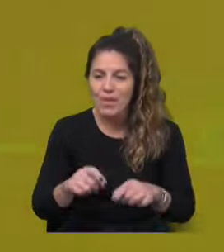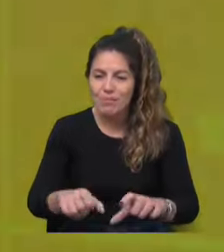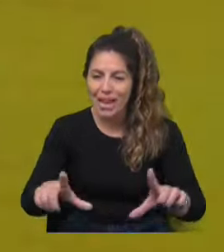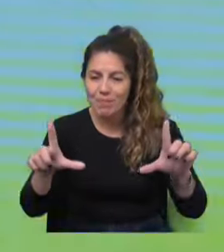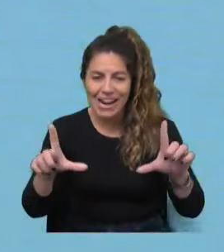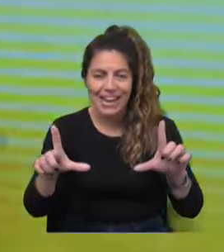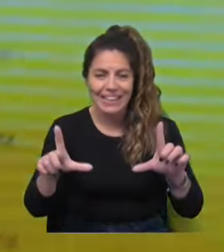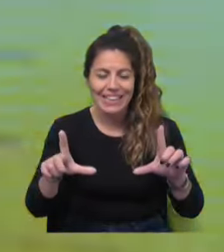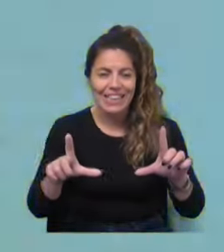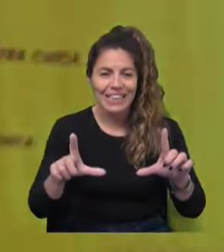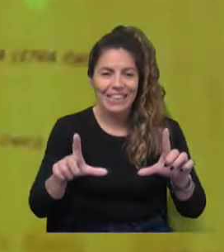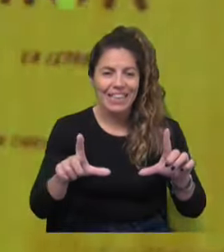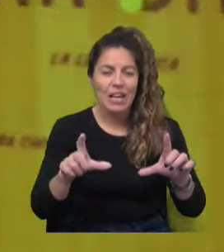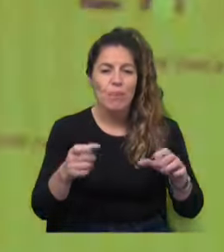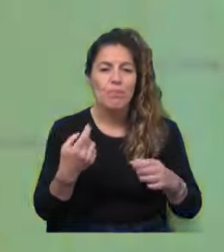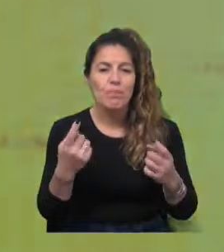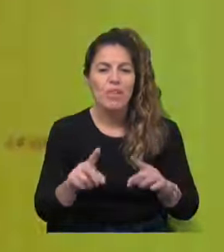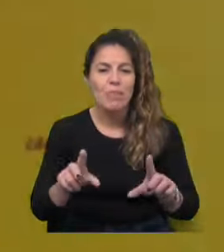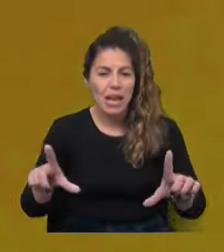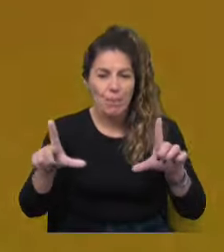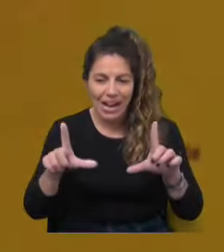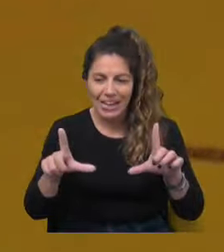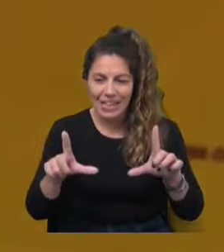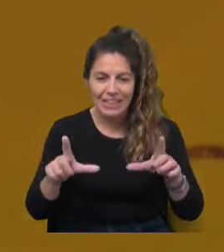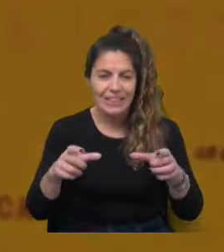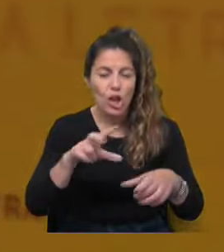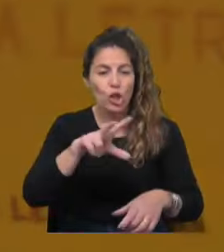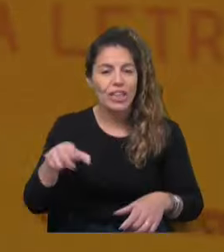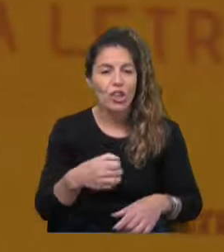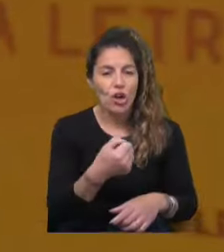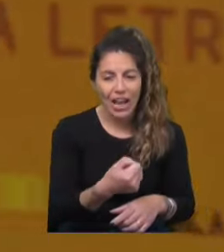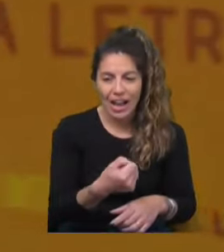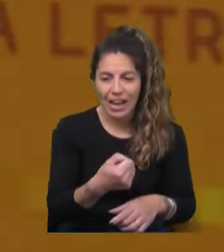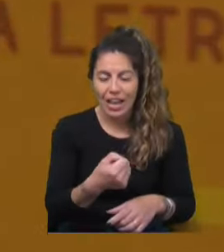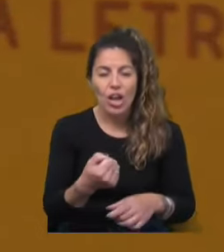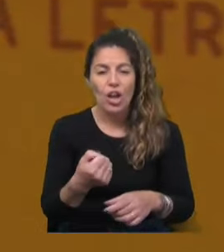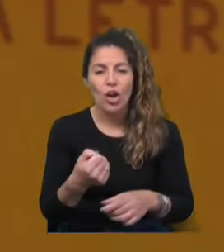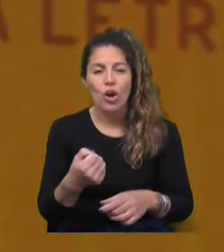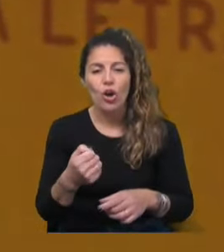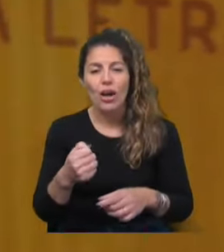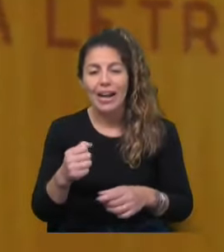del contenedor A, repetido en las 2, pero con los números de contenedor diferentes. Por eso fue, cuando acá en Montevideo